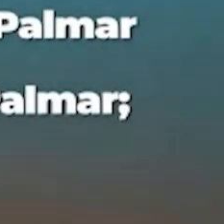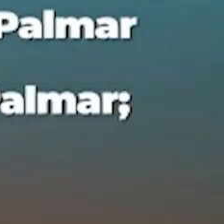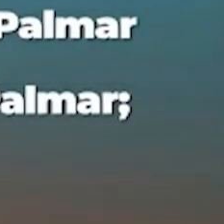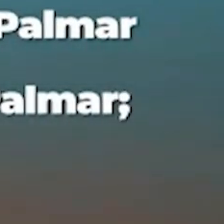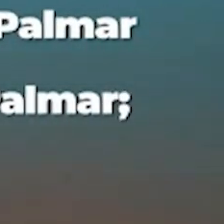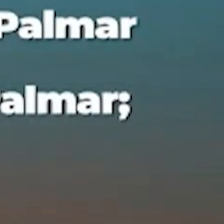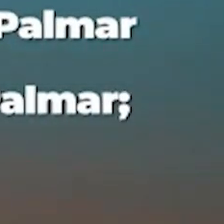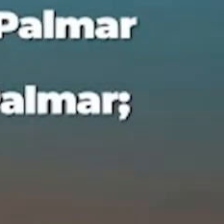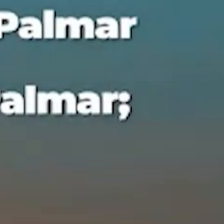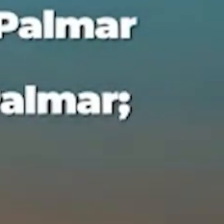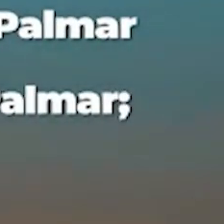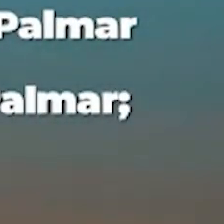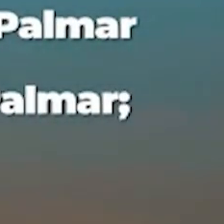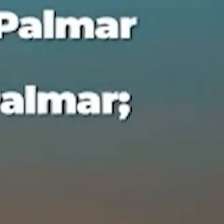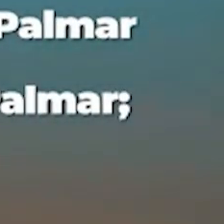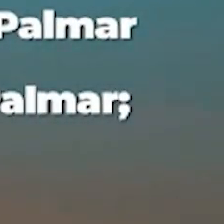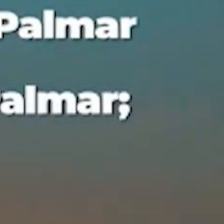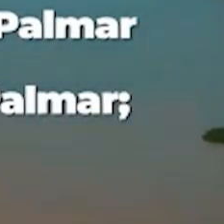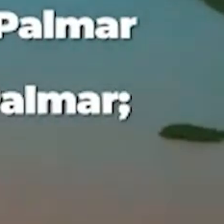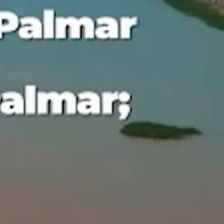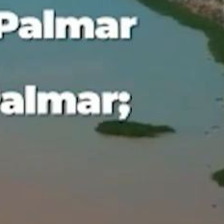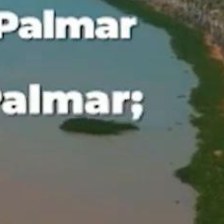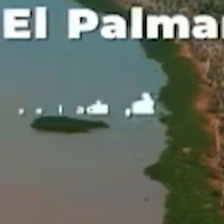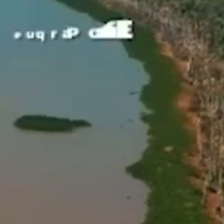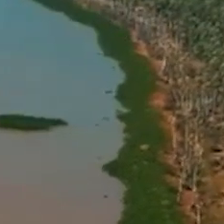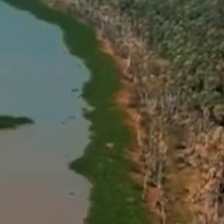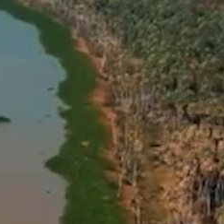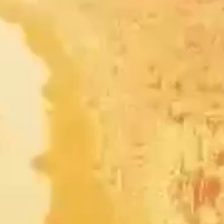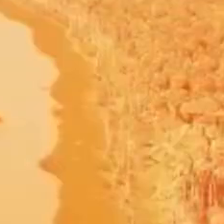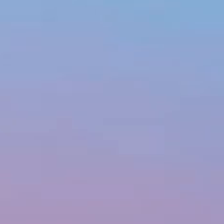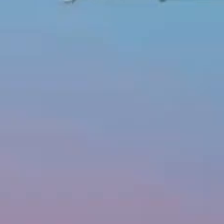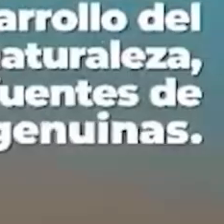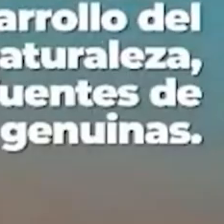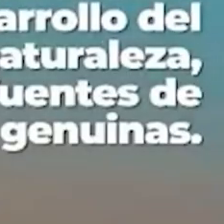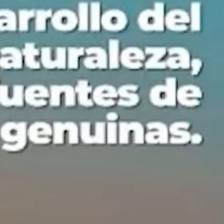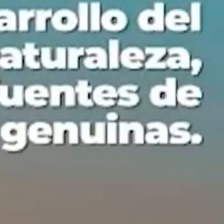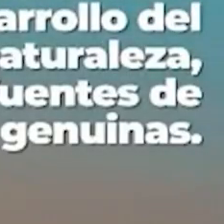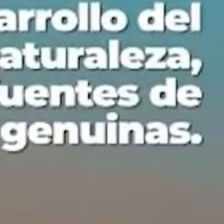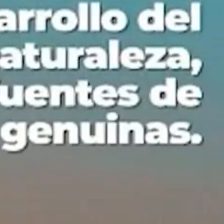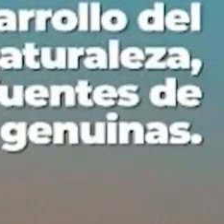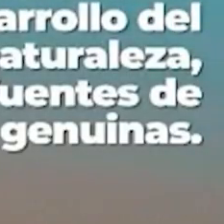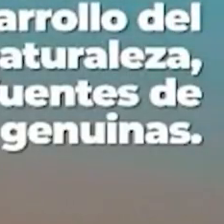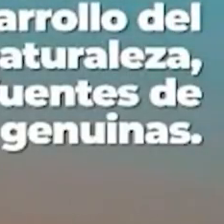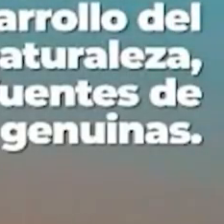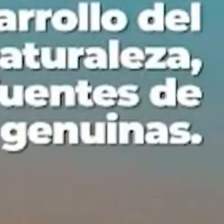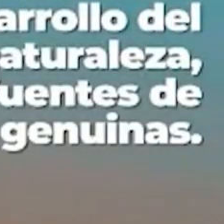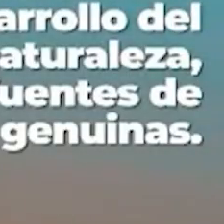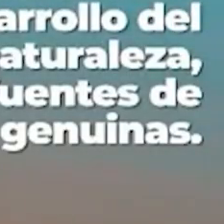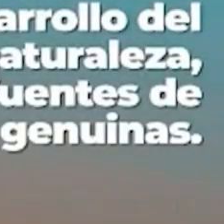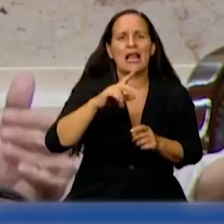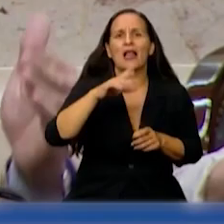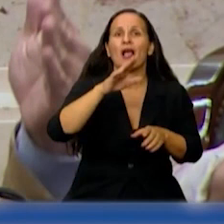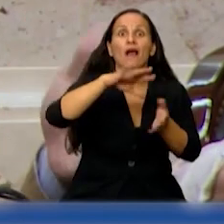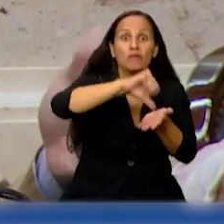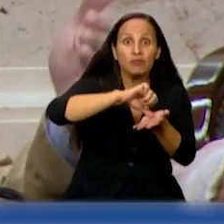estamos llevando adelante la creación de parques nacionales en Pampa del Indio, de parques provinciales, perdón, en Pampa